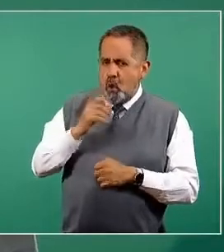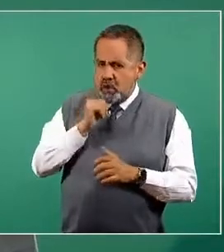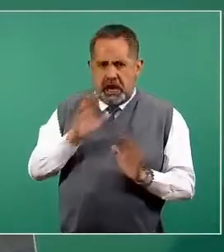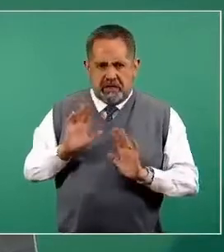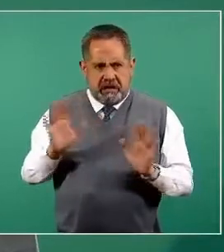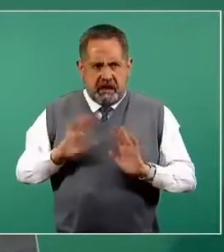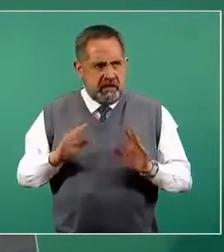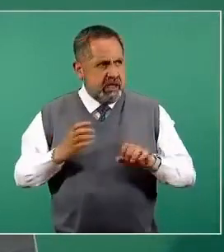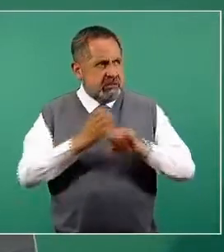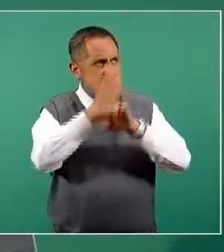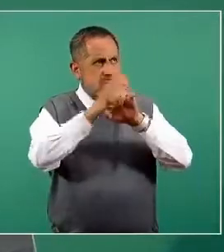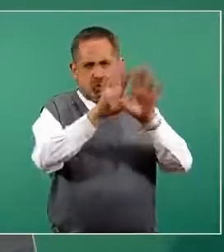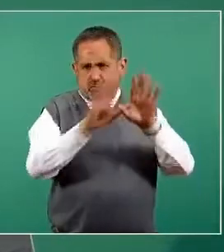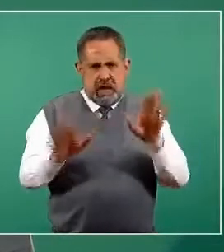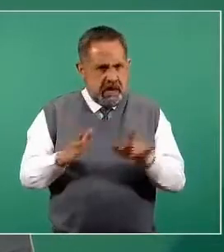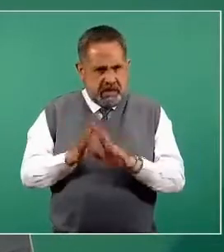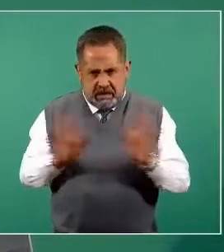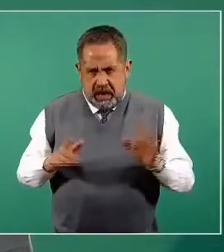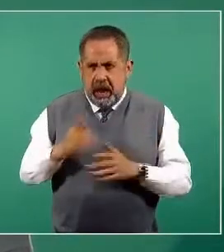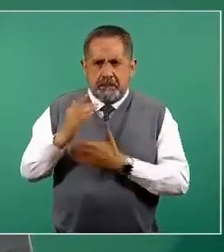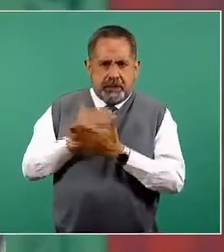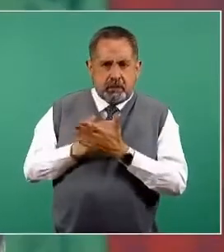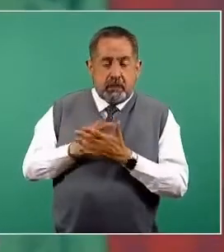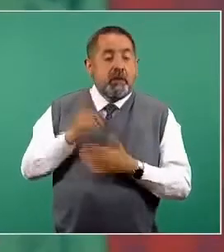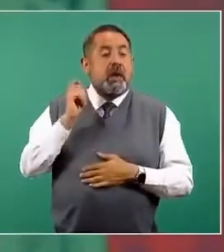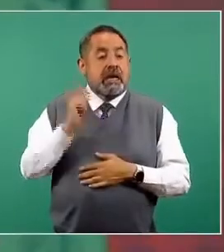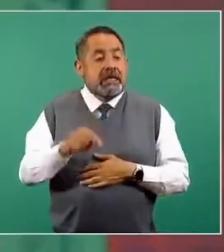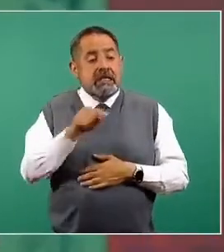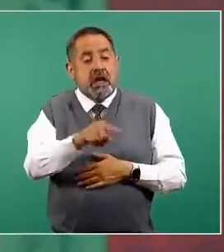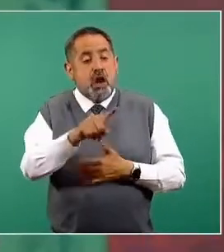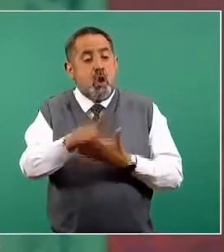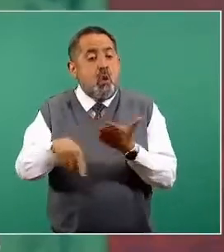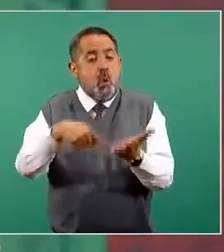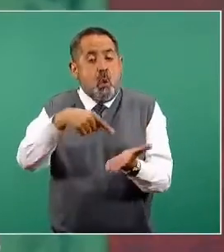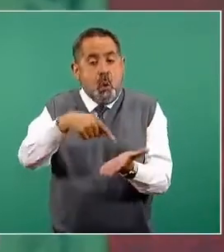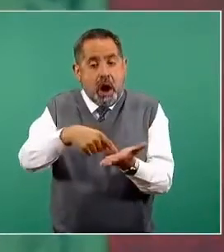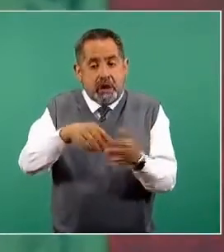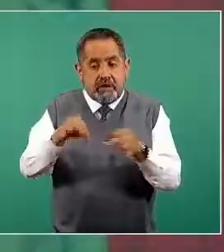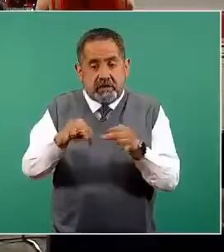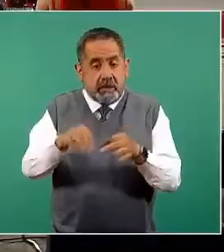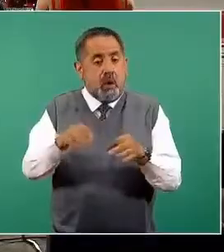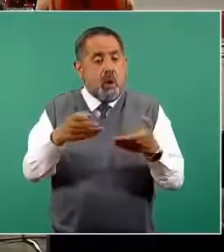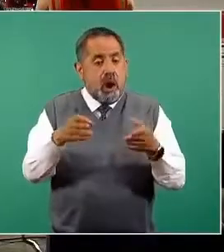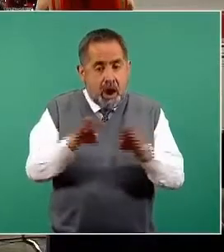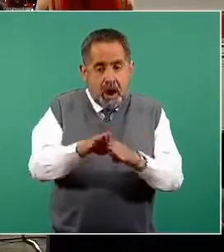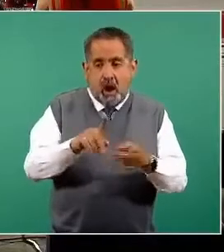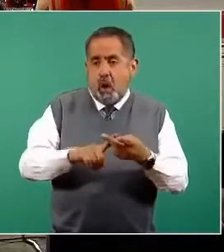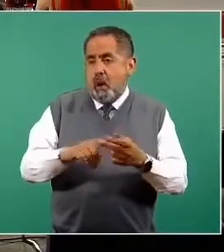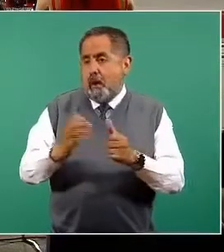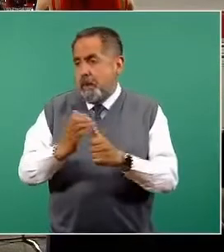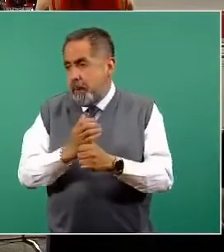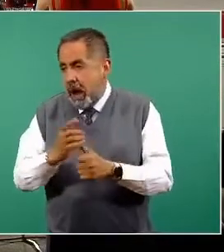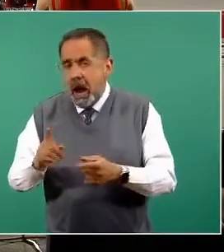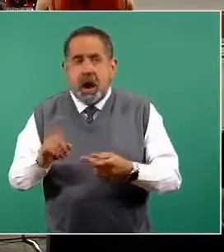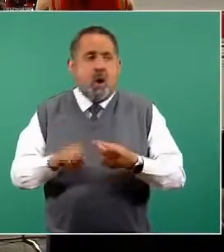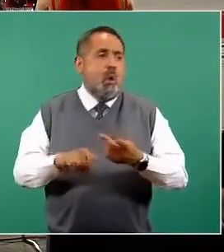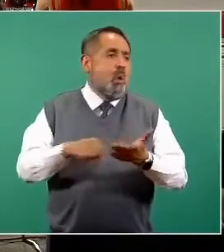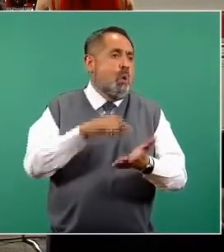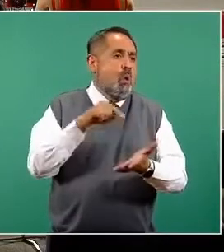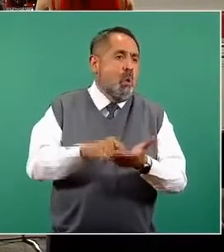entidad federativa, pero son los establecimientos de trabajo o los bares o en su